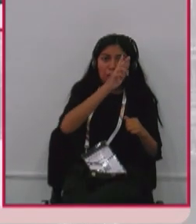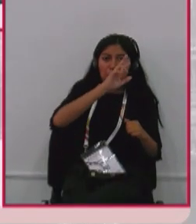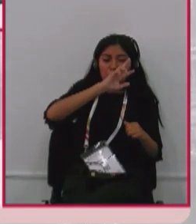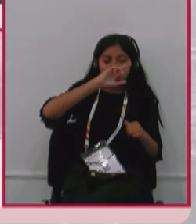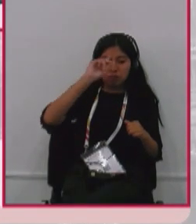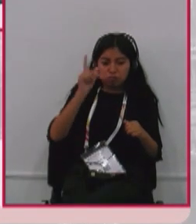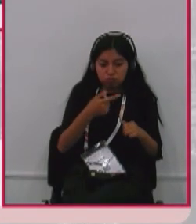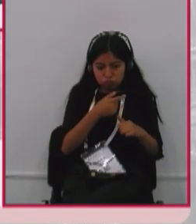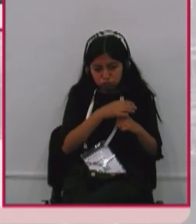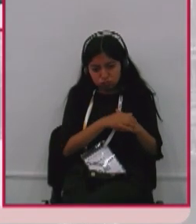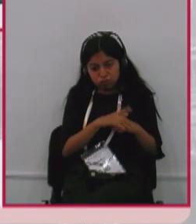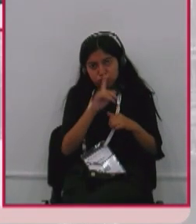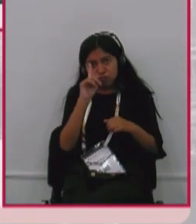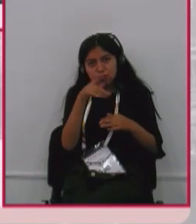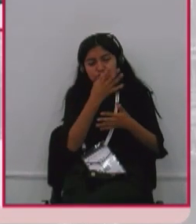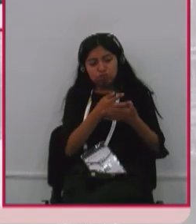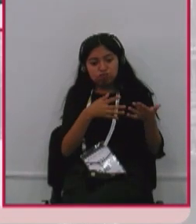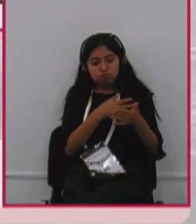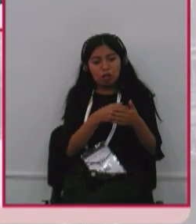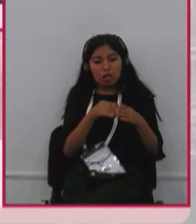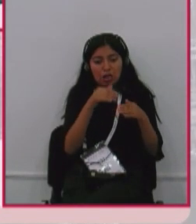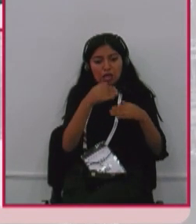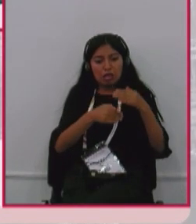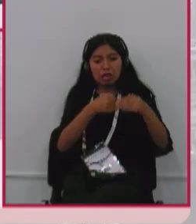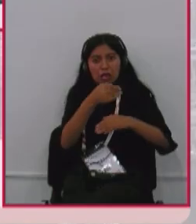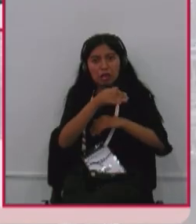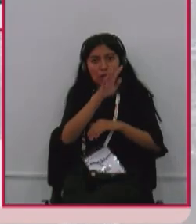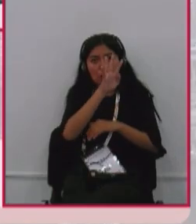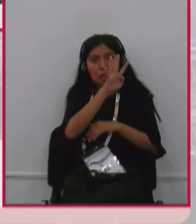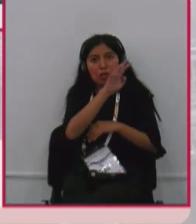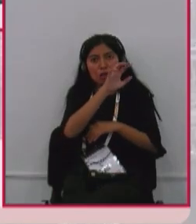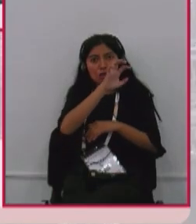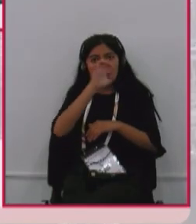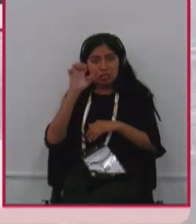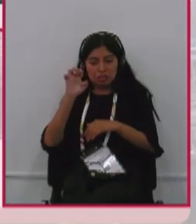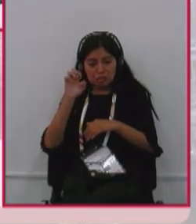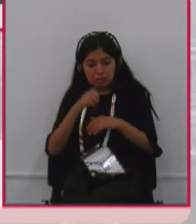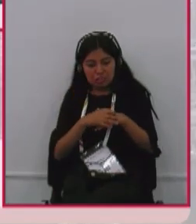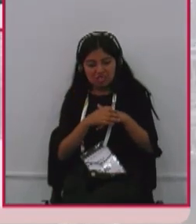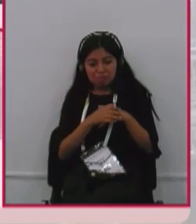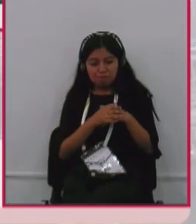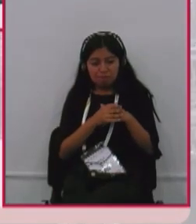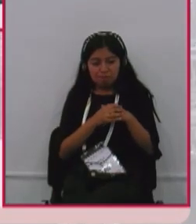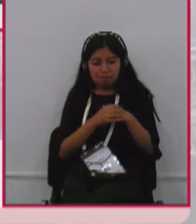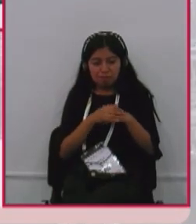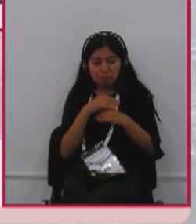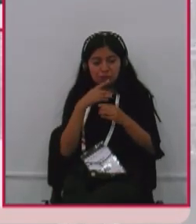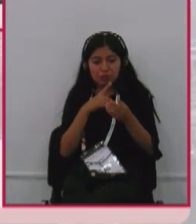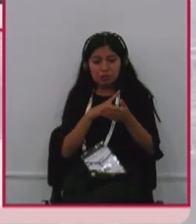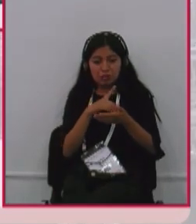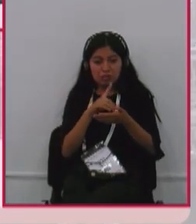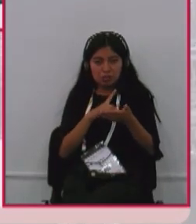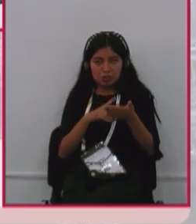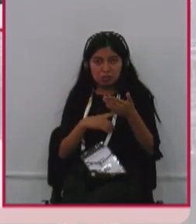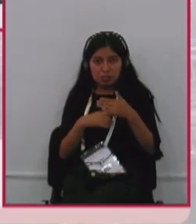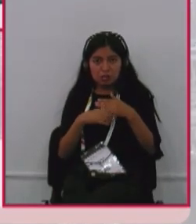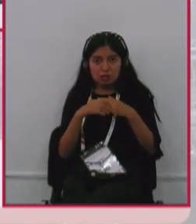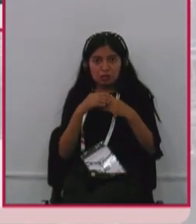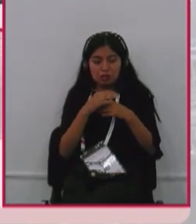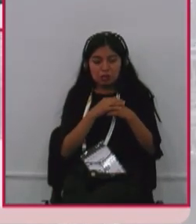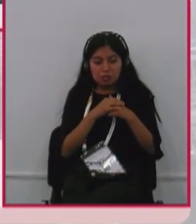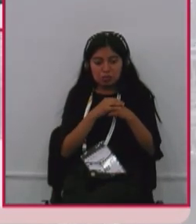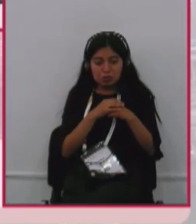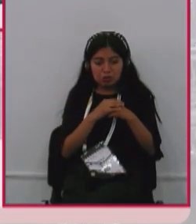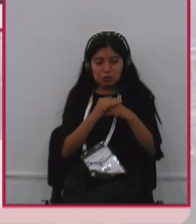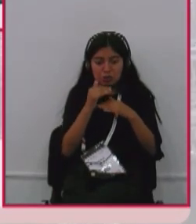sola celda procesa 4.500 toneladas por hora. Ideal para aplicaciones Raffer, y el desarrollo fue entonces diseñar estos downcomer de